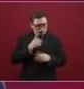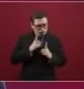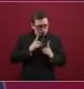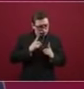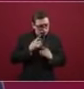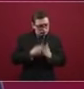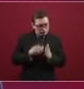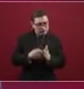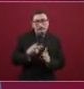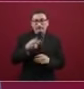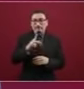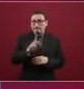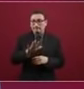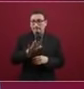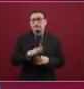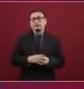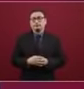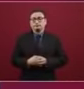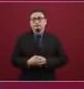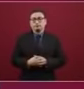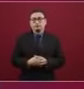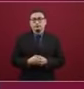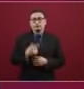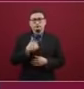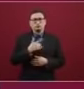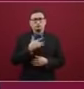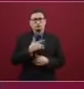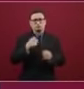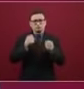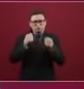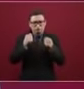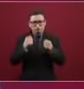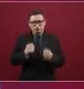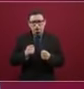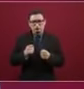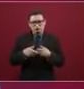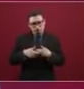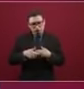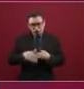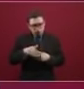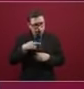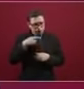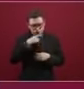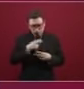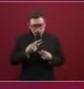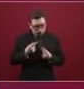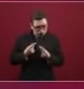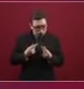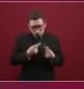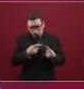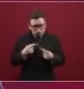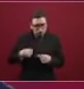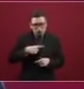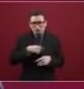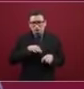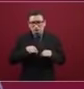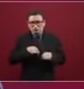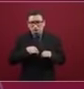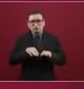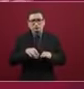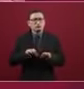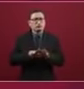que lo que hay, pero lo que sí estoy seguro es que de inmediato nos sumamos al trabajo que un equipo